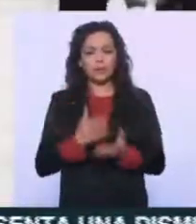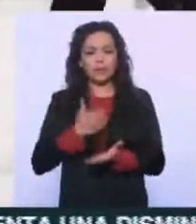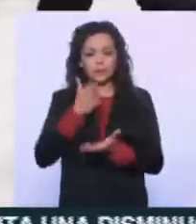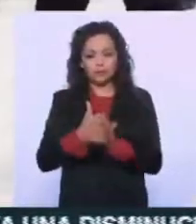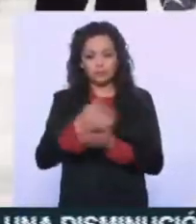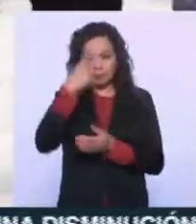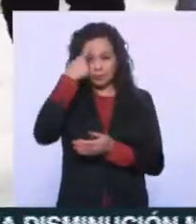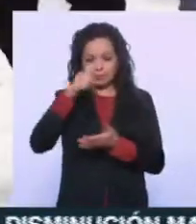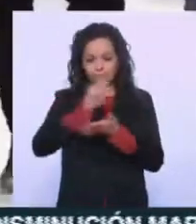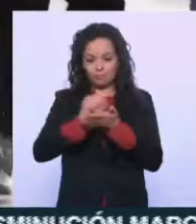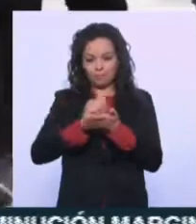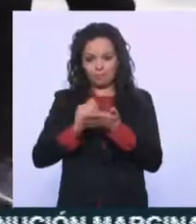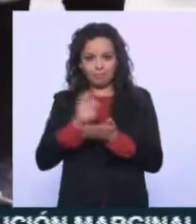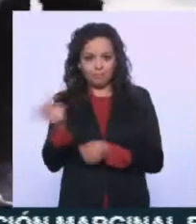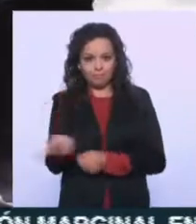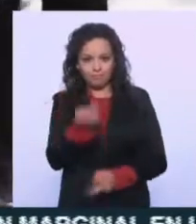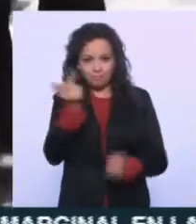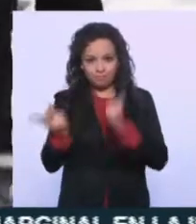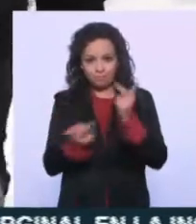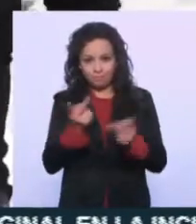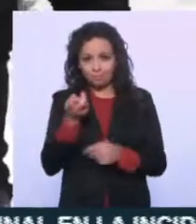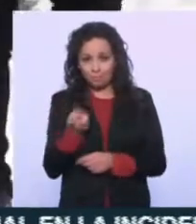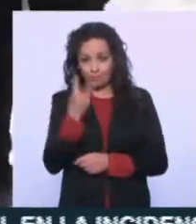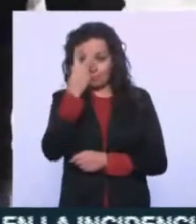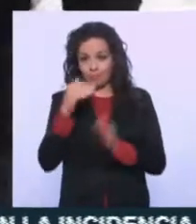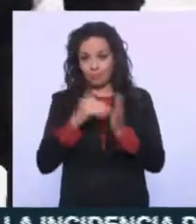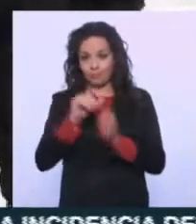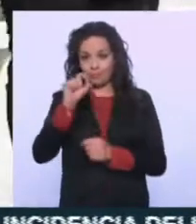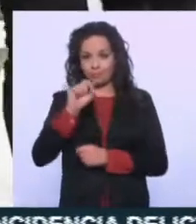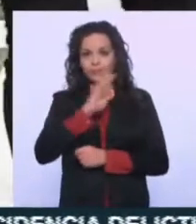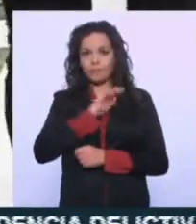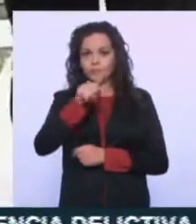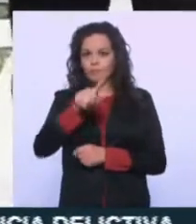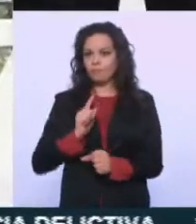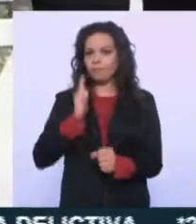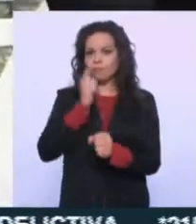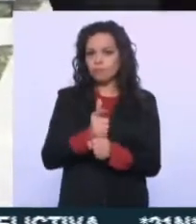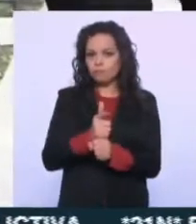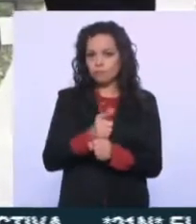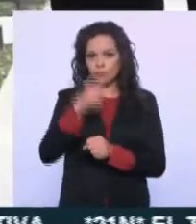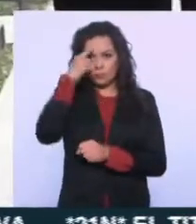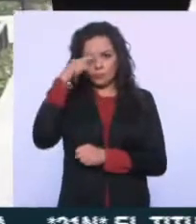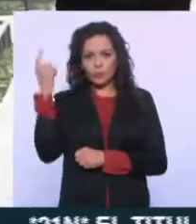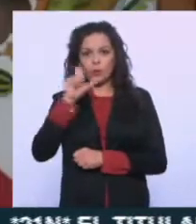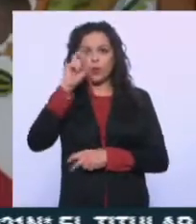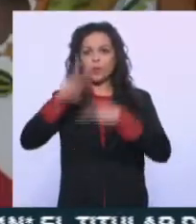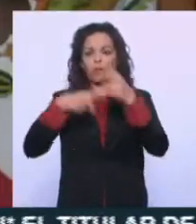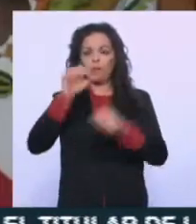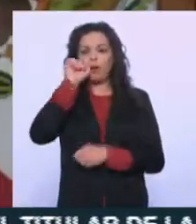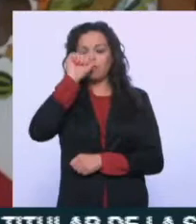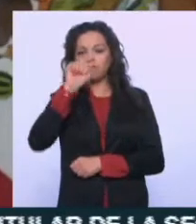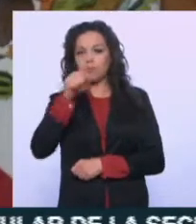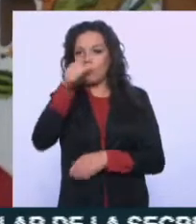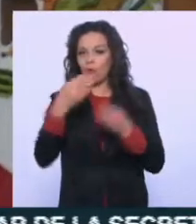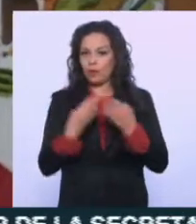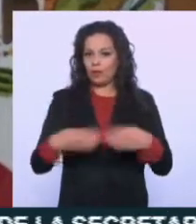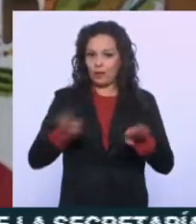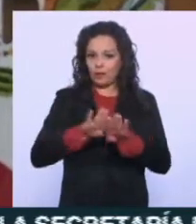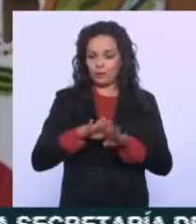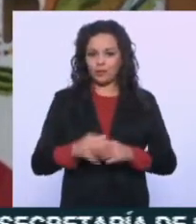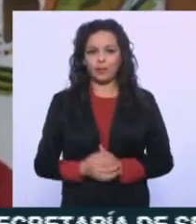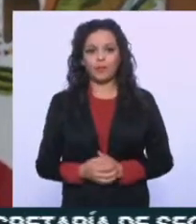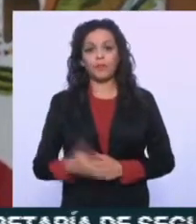de Población y Vivienda 2020 puedan ser identificables por ti cuando lleguen a la puerta de tu casa. El uniforme, para empezar, trae